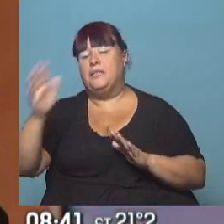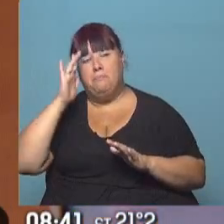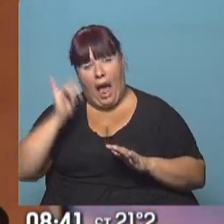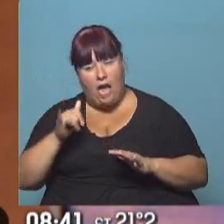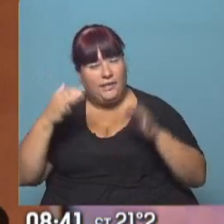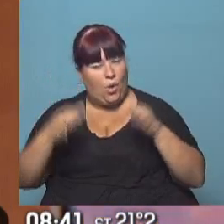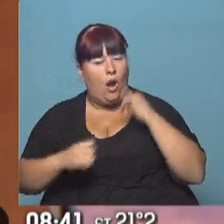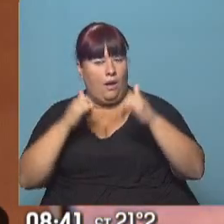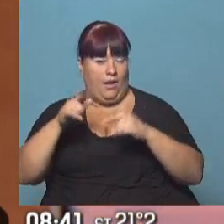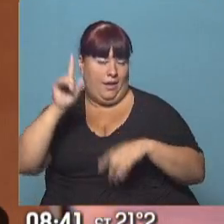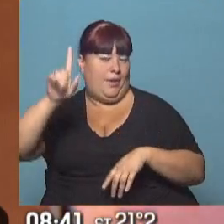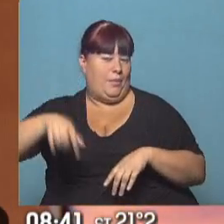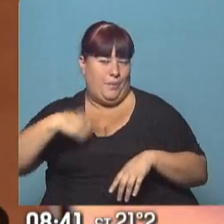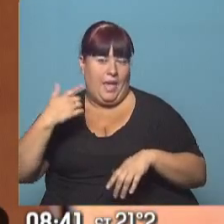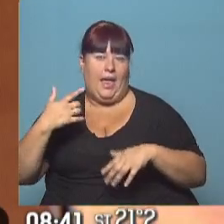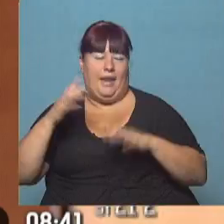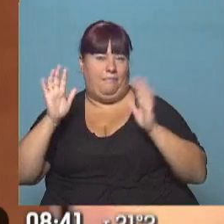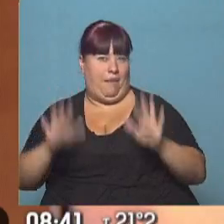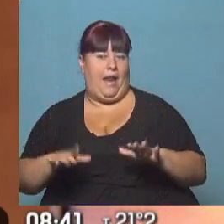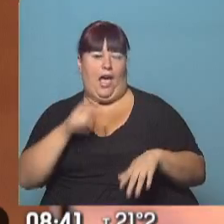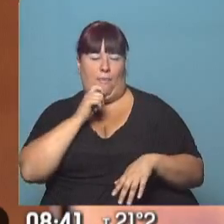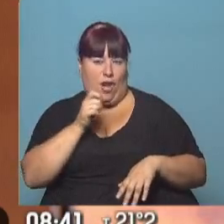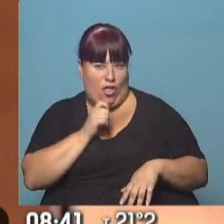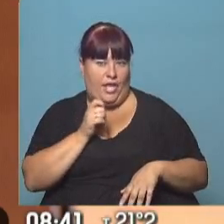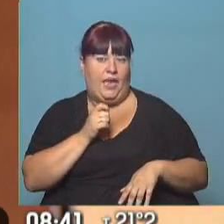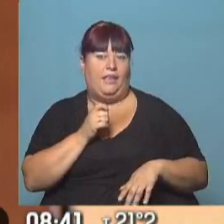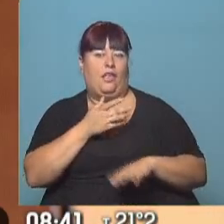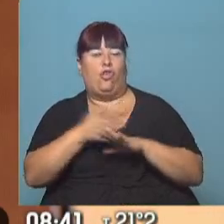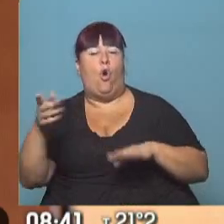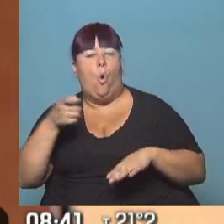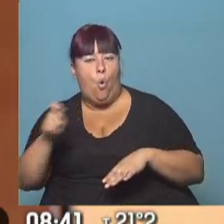marzo, seguramente esto va a generar una gran conmoción periodística cuando se desarrolle el